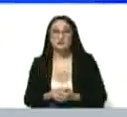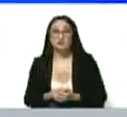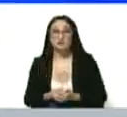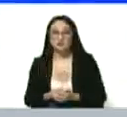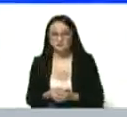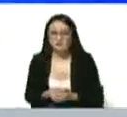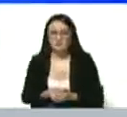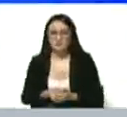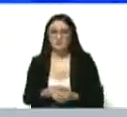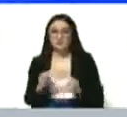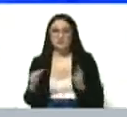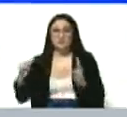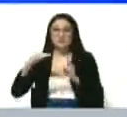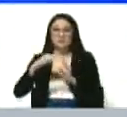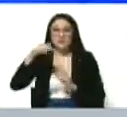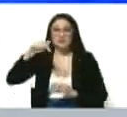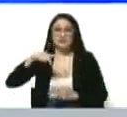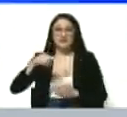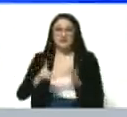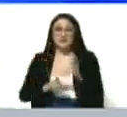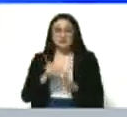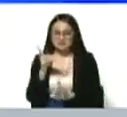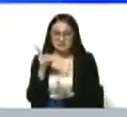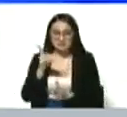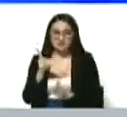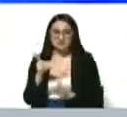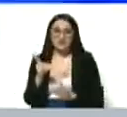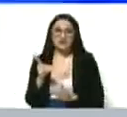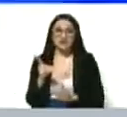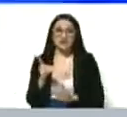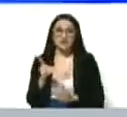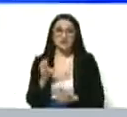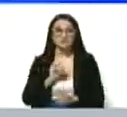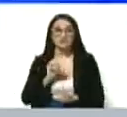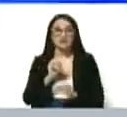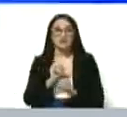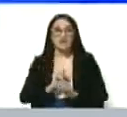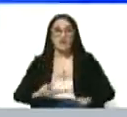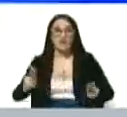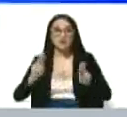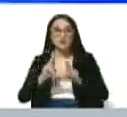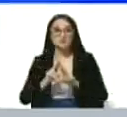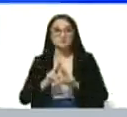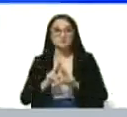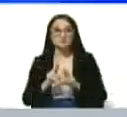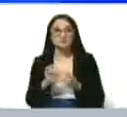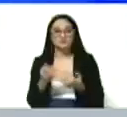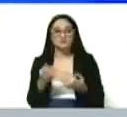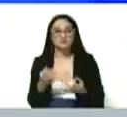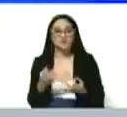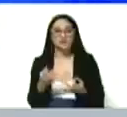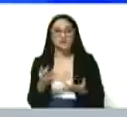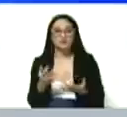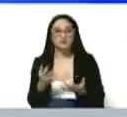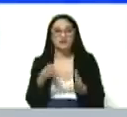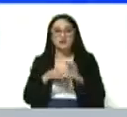de las metas de desarrollo sostenible de Naciones Unidas, la cual procura un acceso